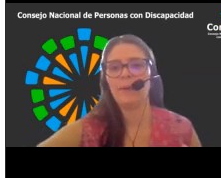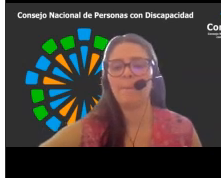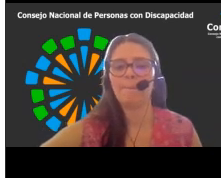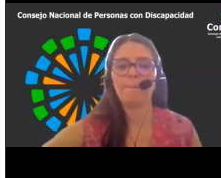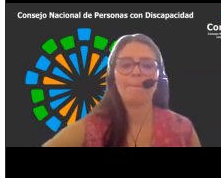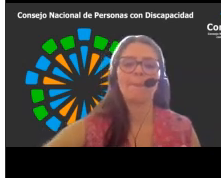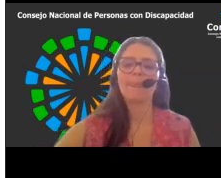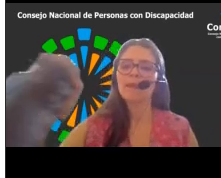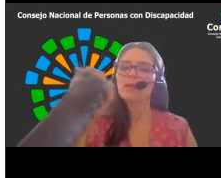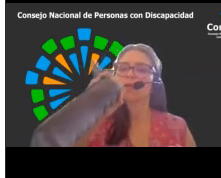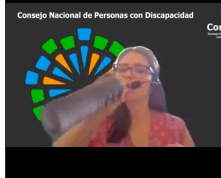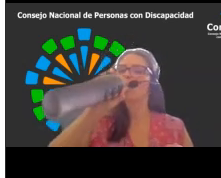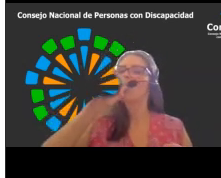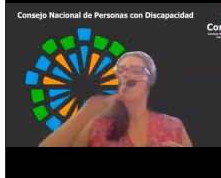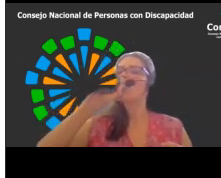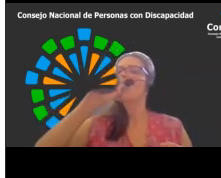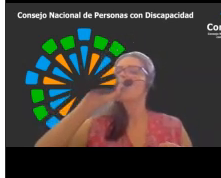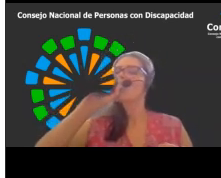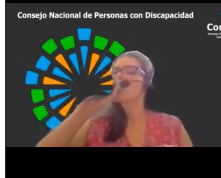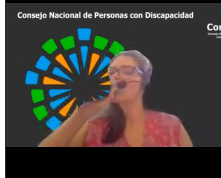Hay más agua